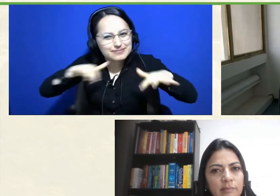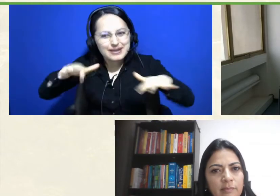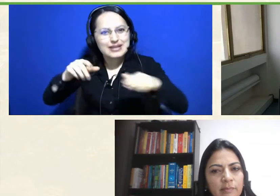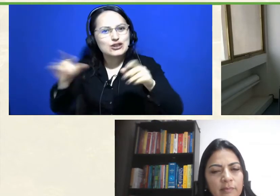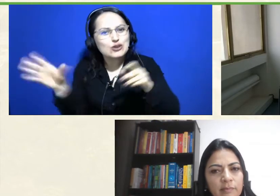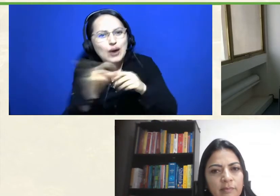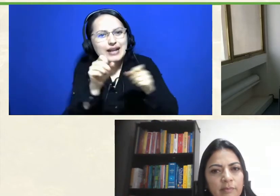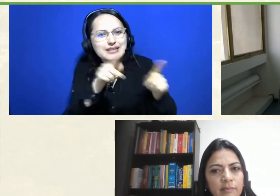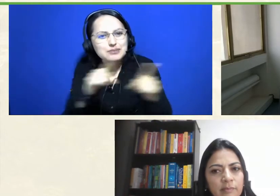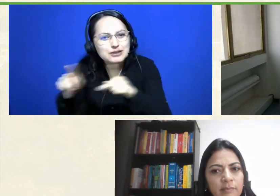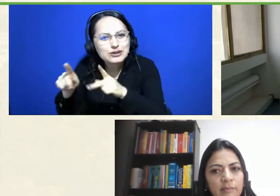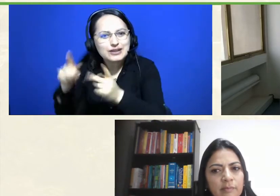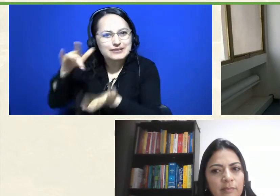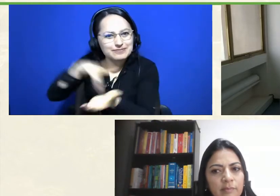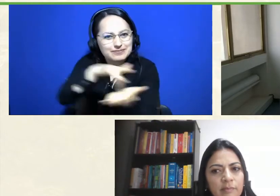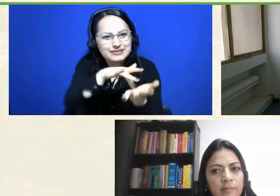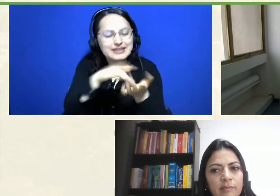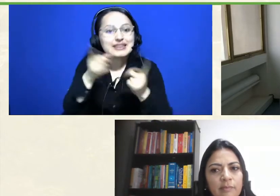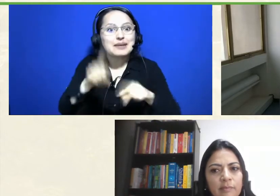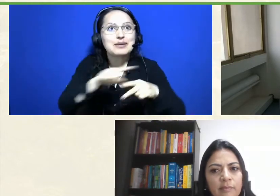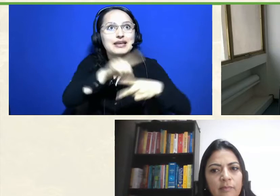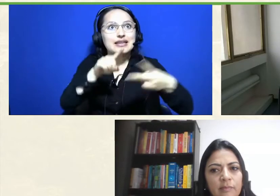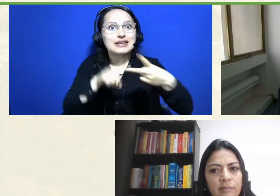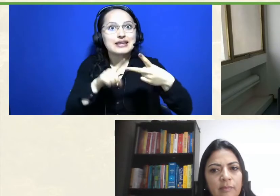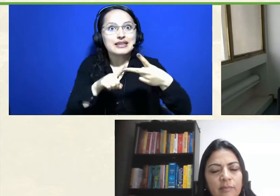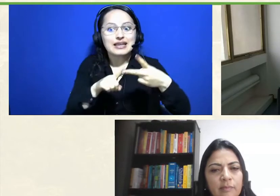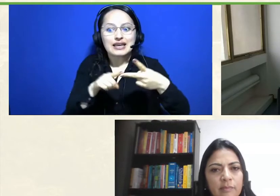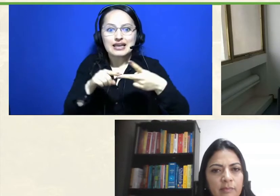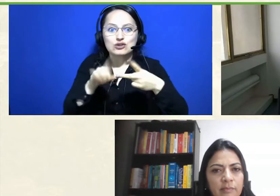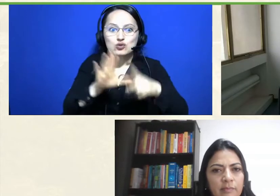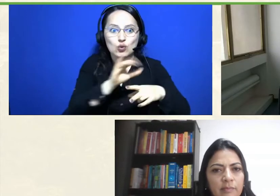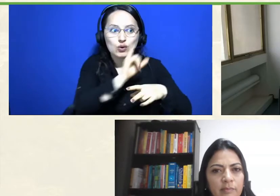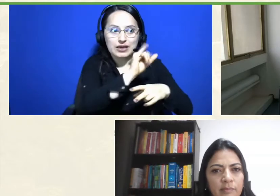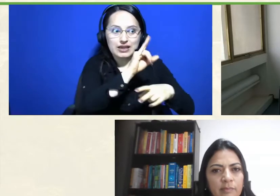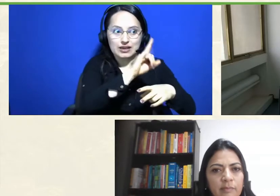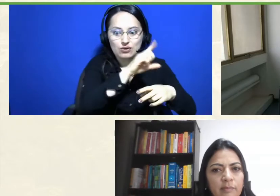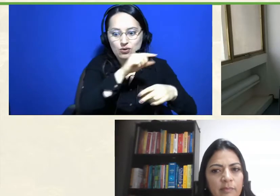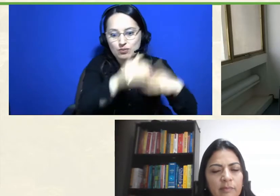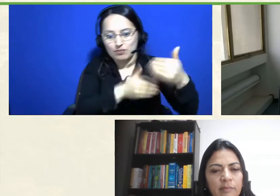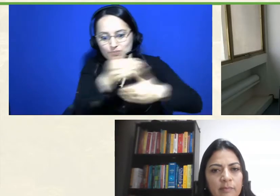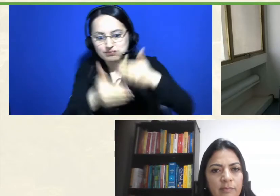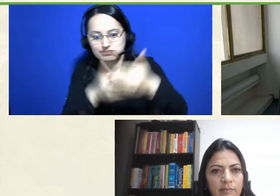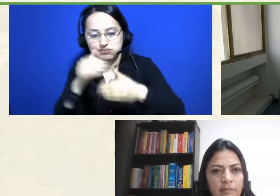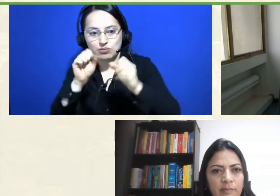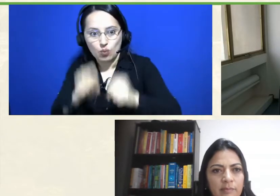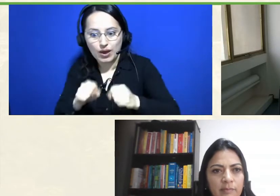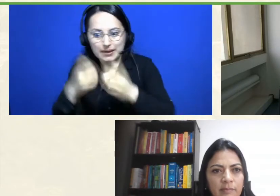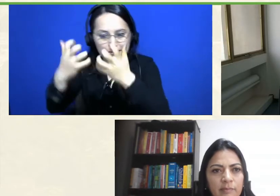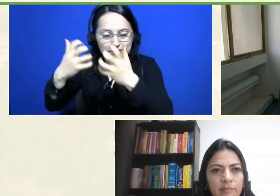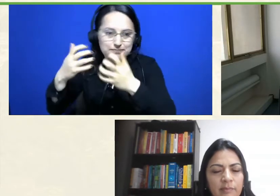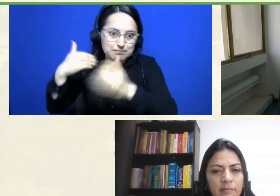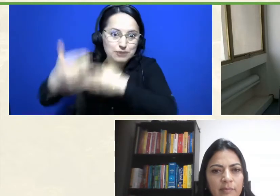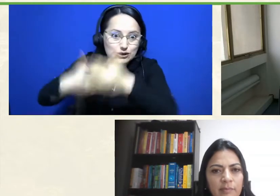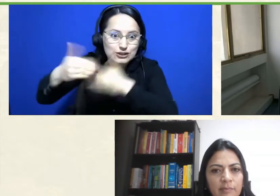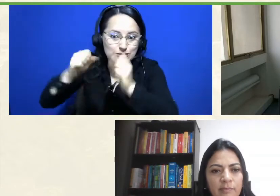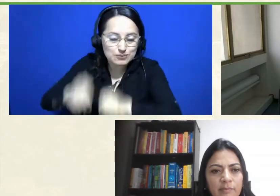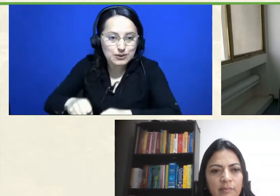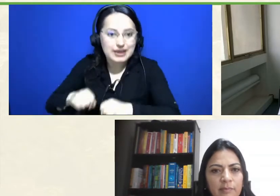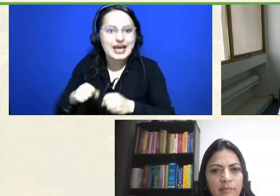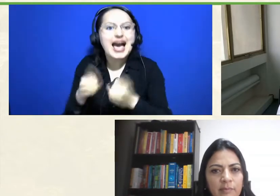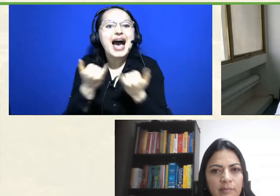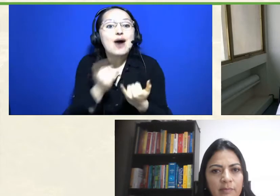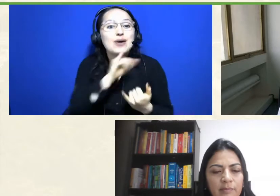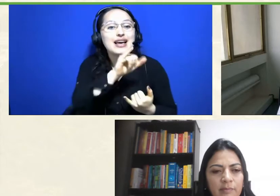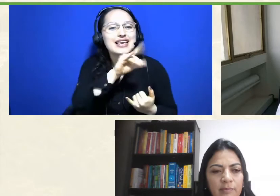que nuestro gran sistema de valorización central administre este mecanismo, pues lo que le permite hoy al IDU